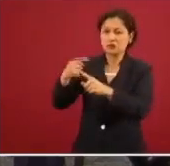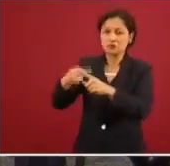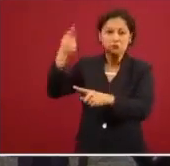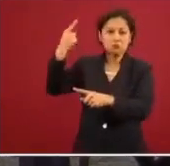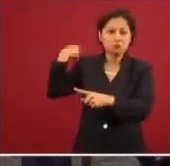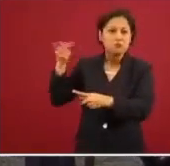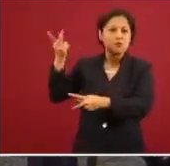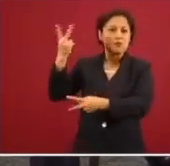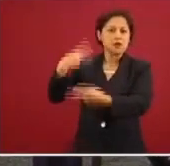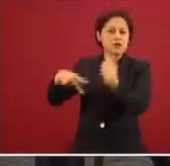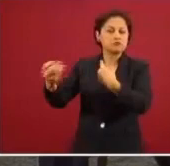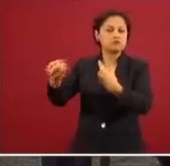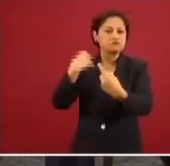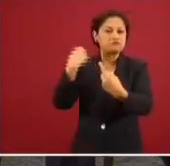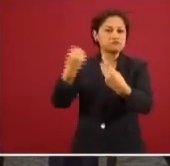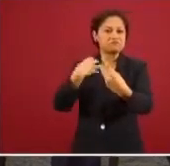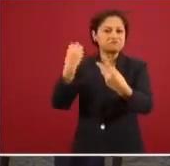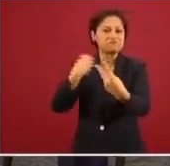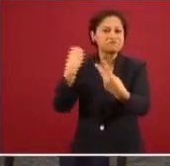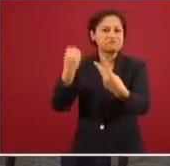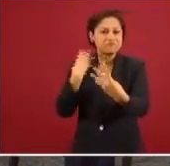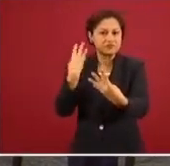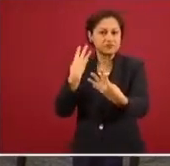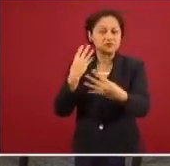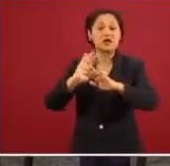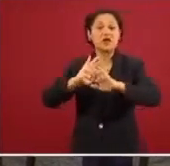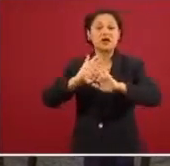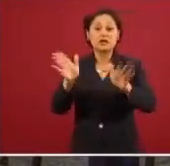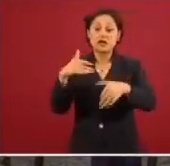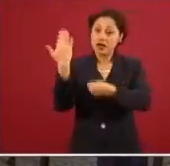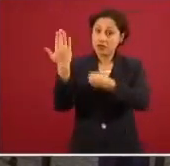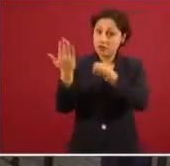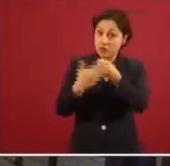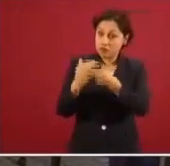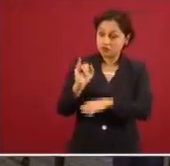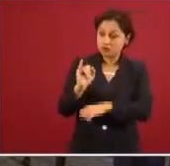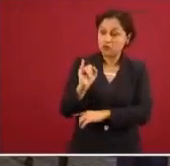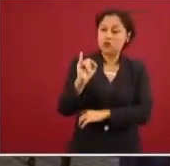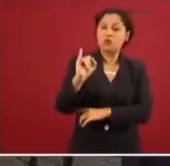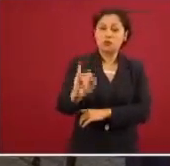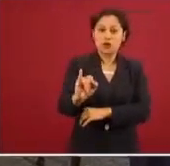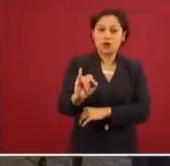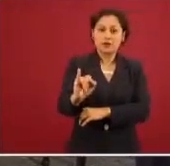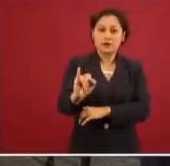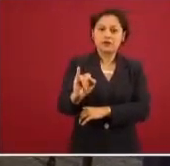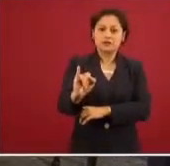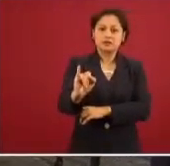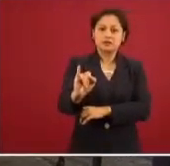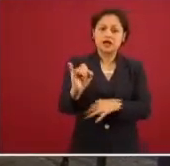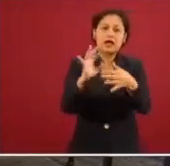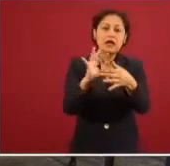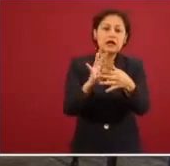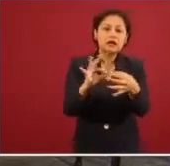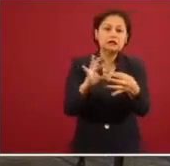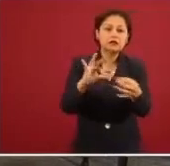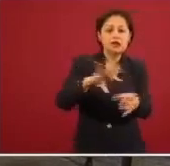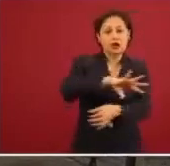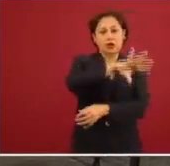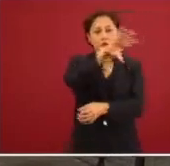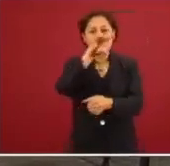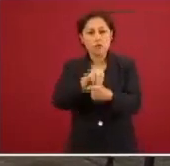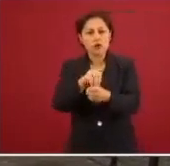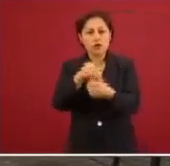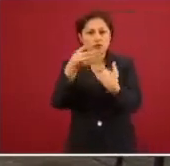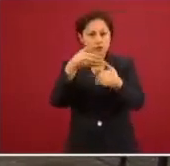a presentarnos un diagnóstico de la situación